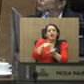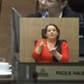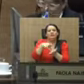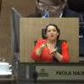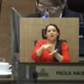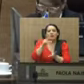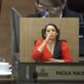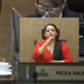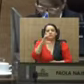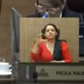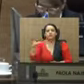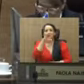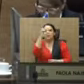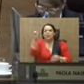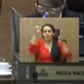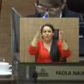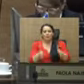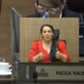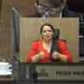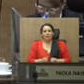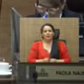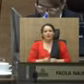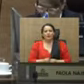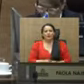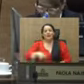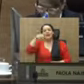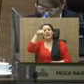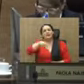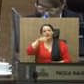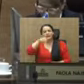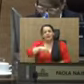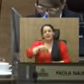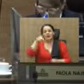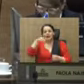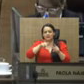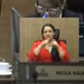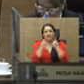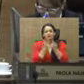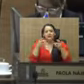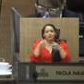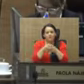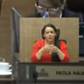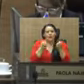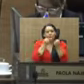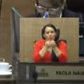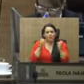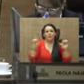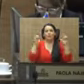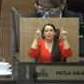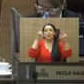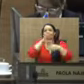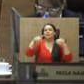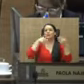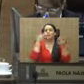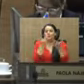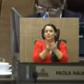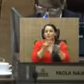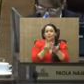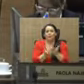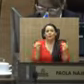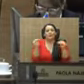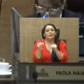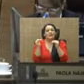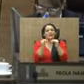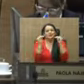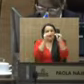salarios? Costarricenses, acá esta fracción apoya la educación en todos sus